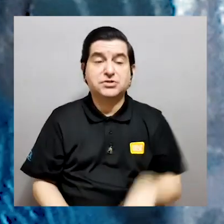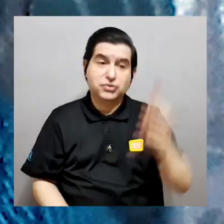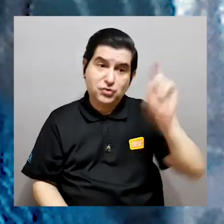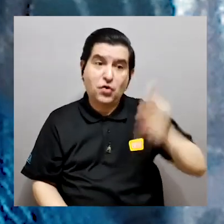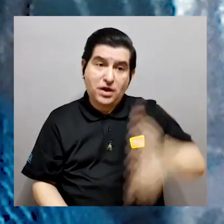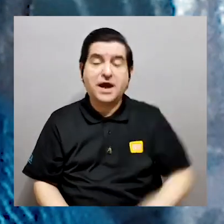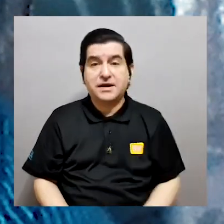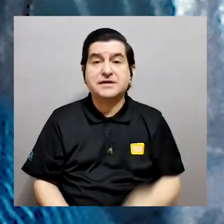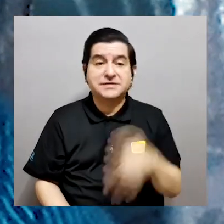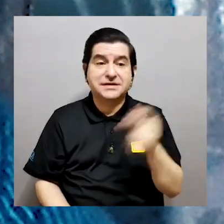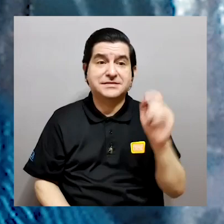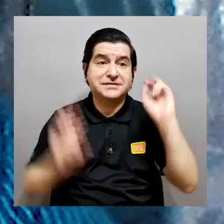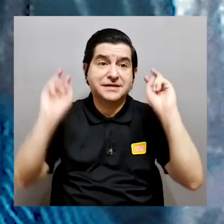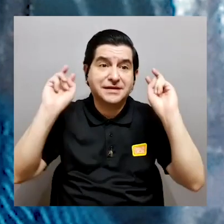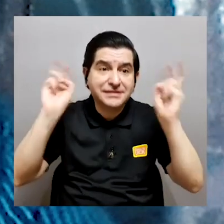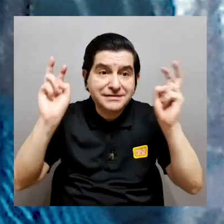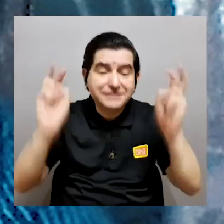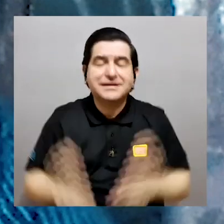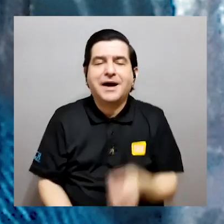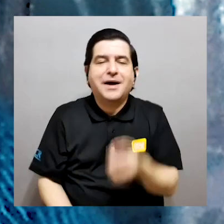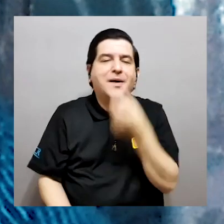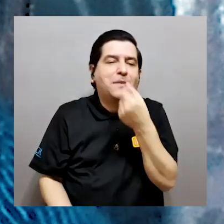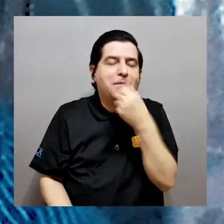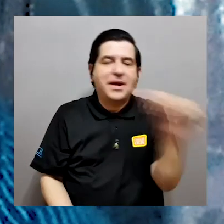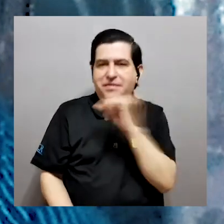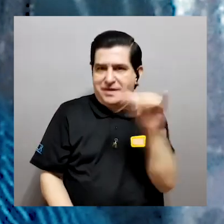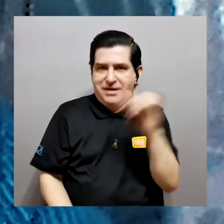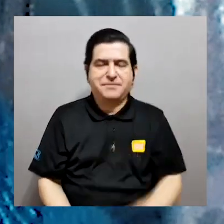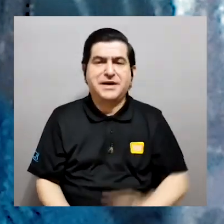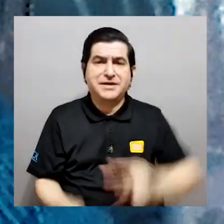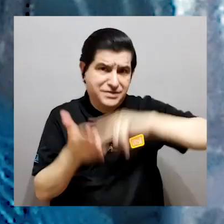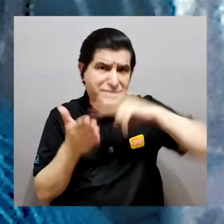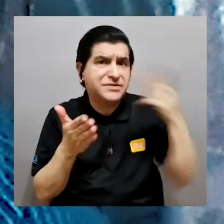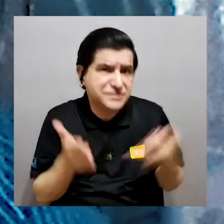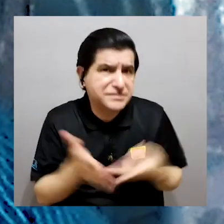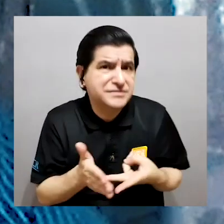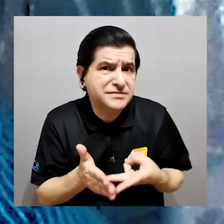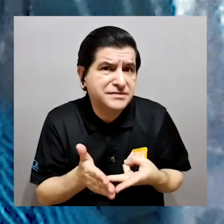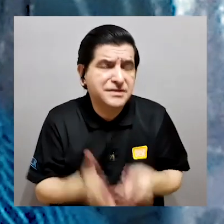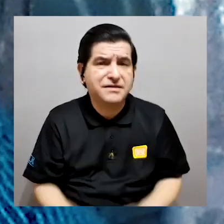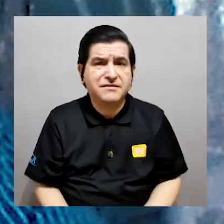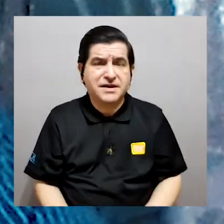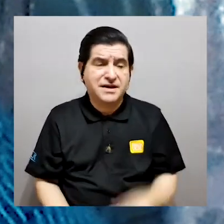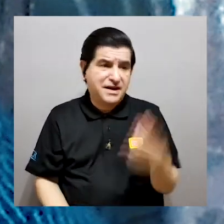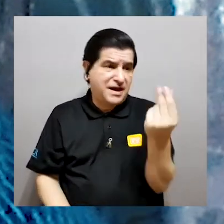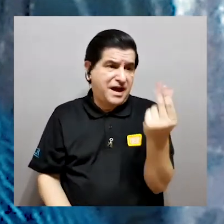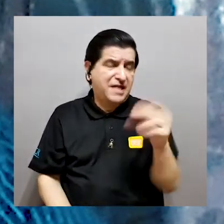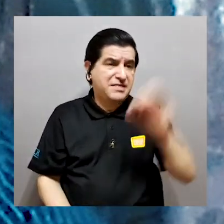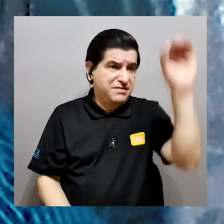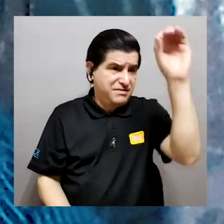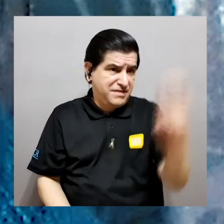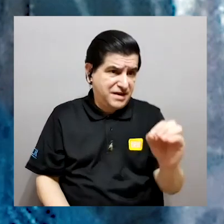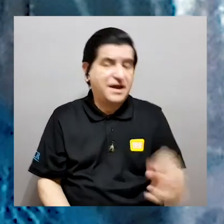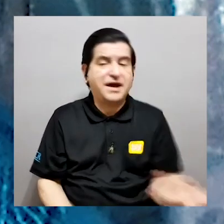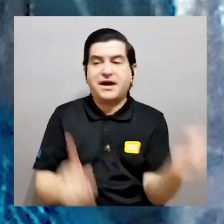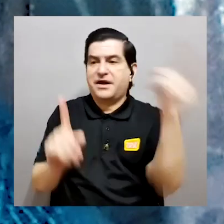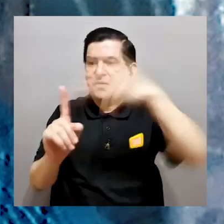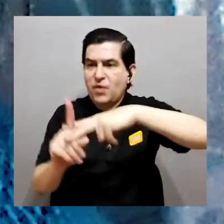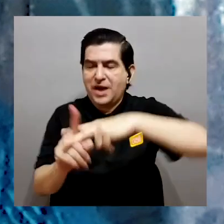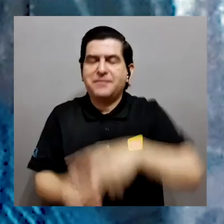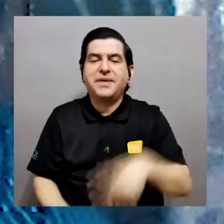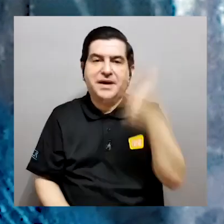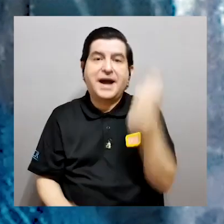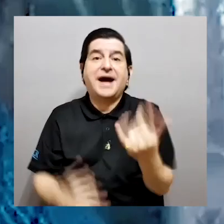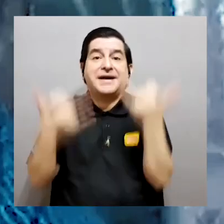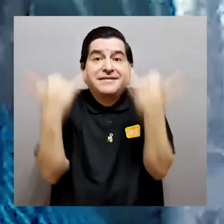pues habrá que tomarse sus medicamentos, sus antibióticos y demás, que significará tomar dinero de los intereses y